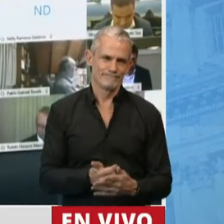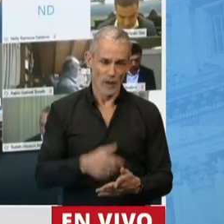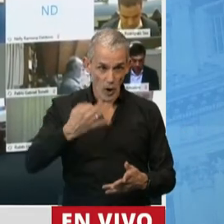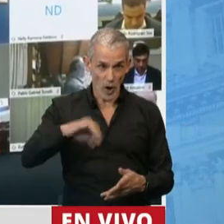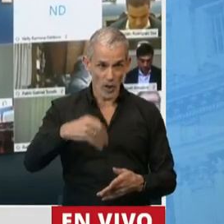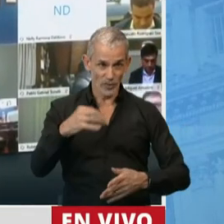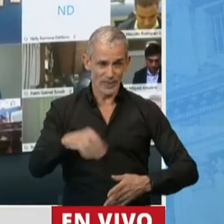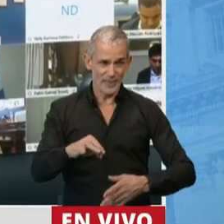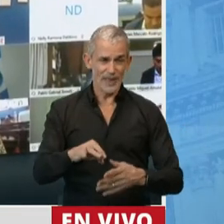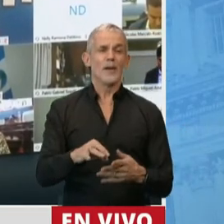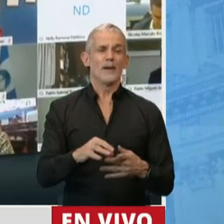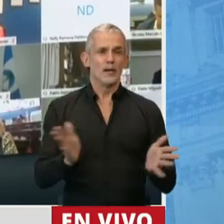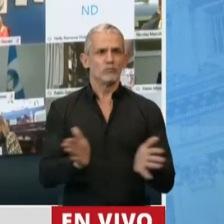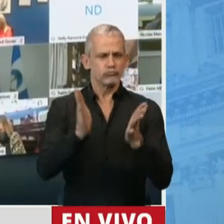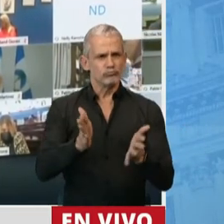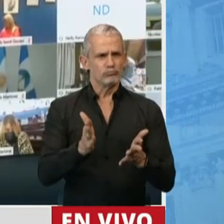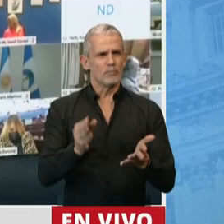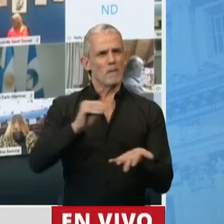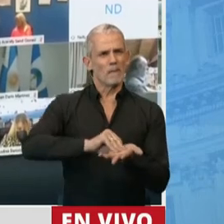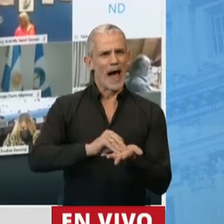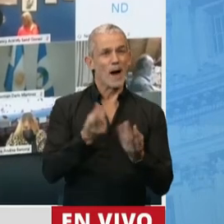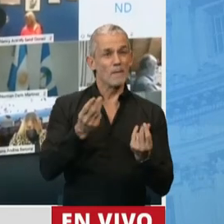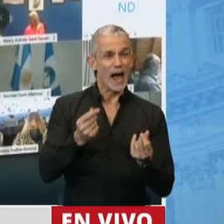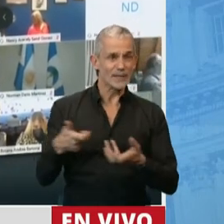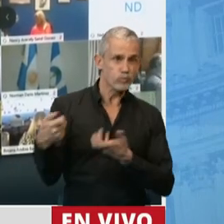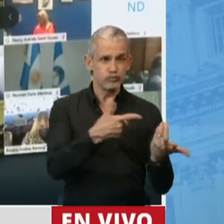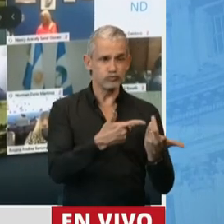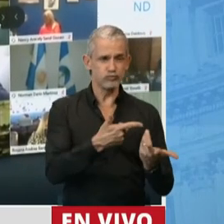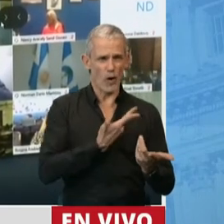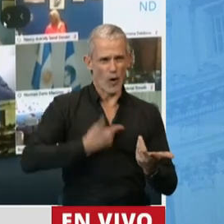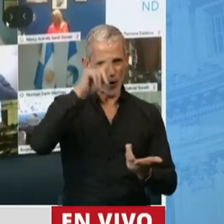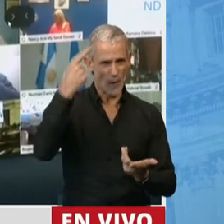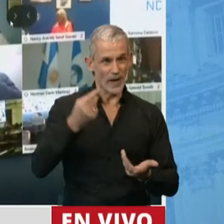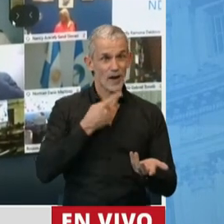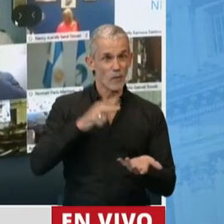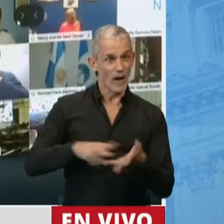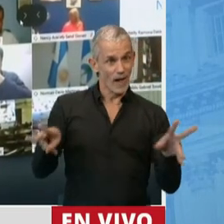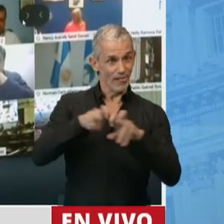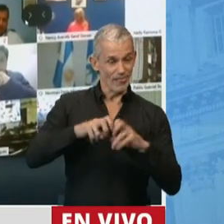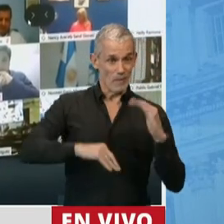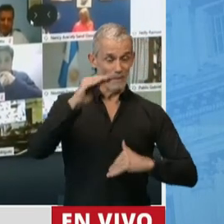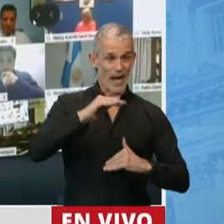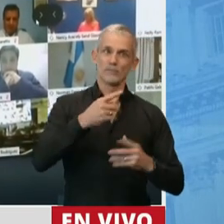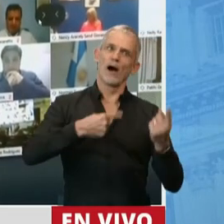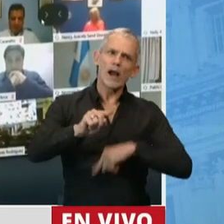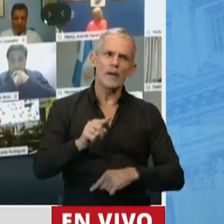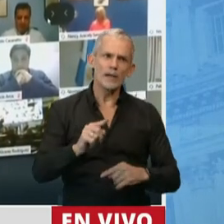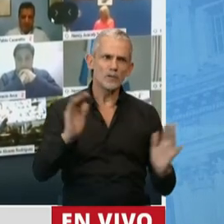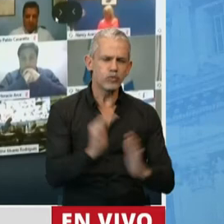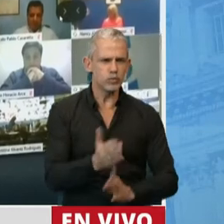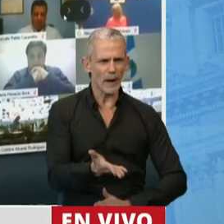no estaríamos aportando más ingresos al fisco, al contrario, lo disminuiríamos porque no